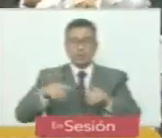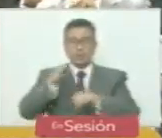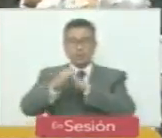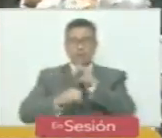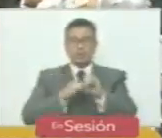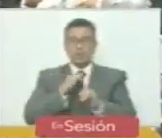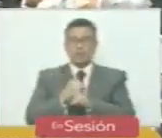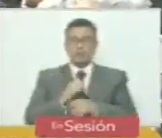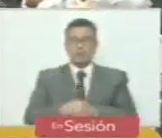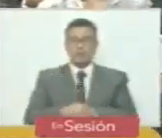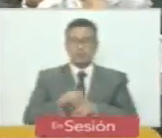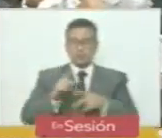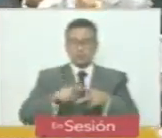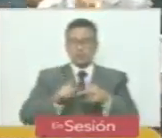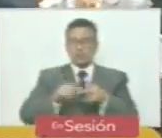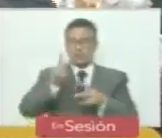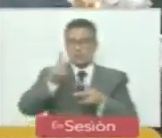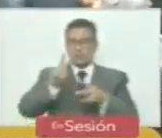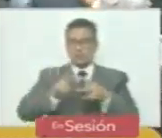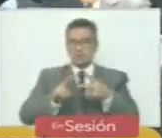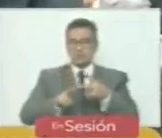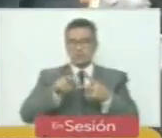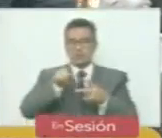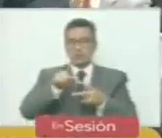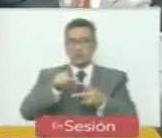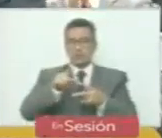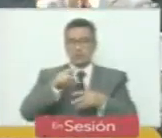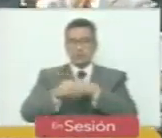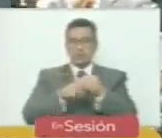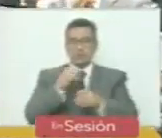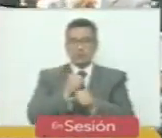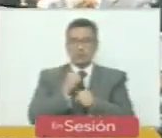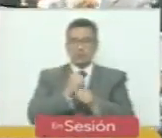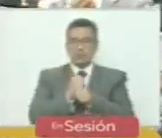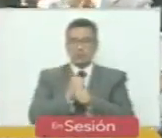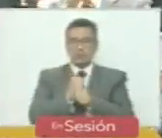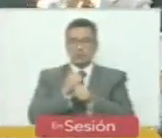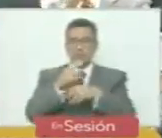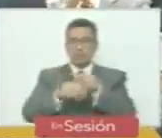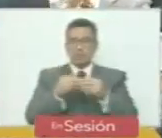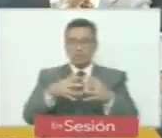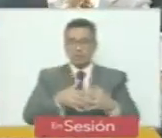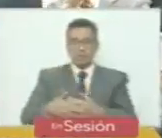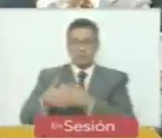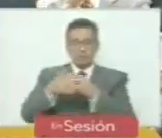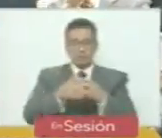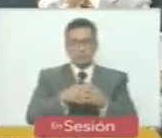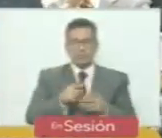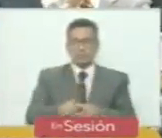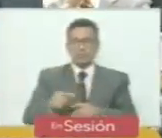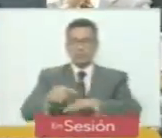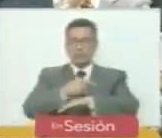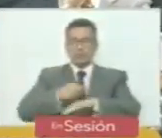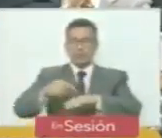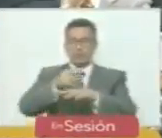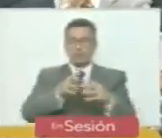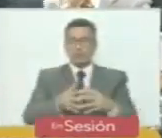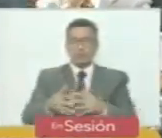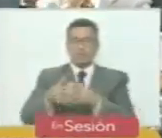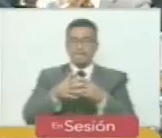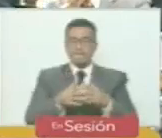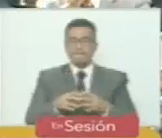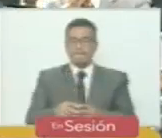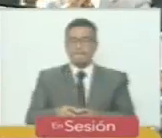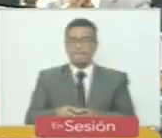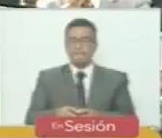internacional. Segundo, es una operación del imperialismo norteamericano, del gobierno norteamericano,